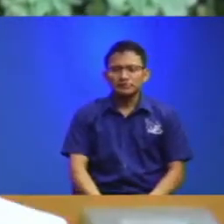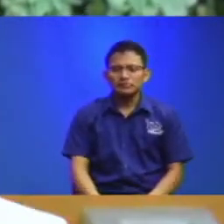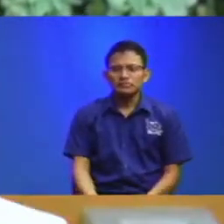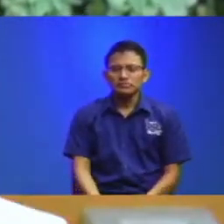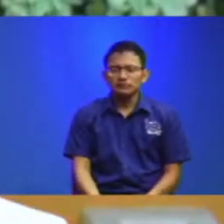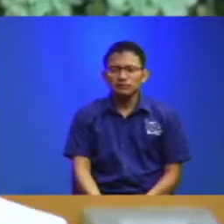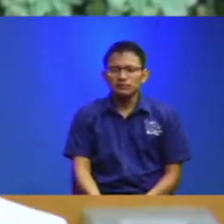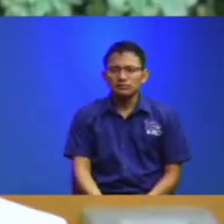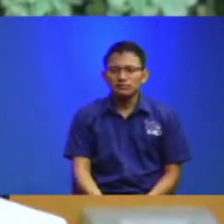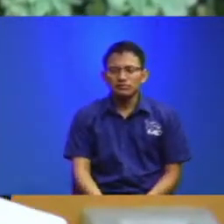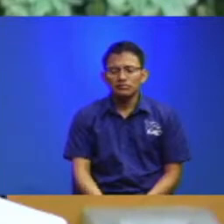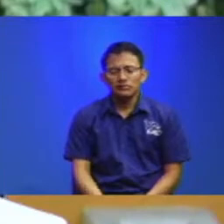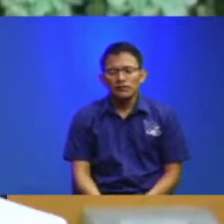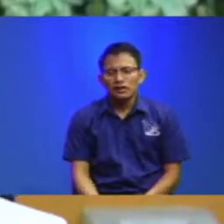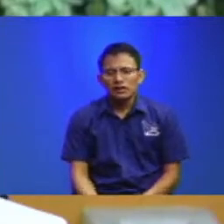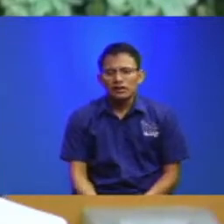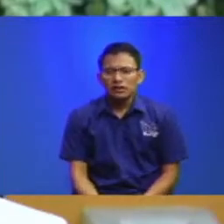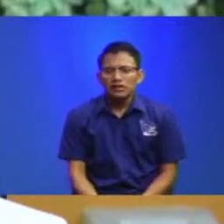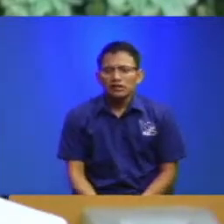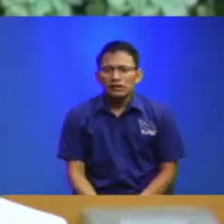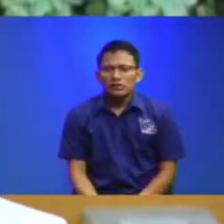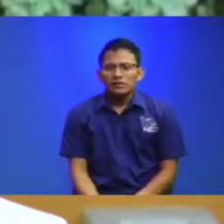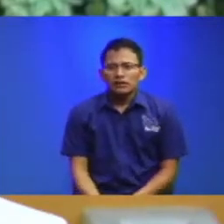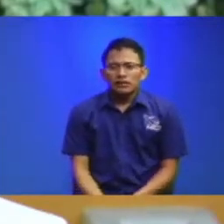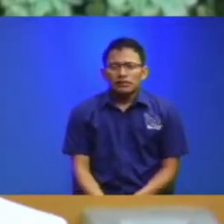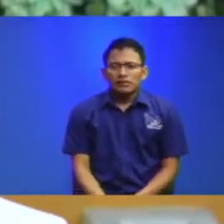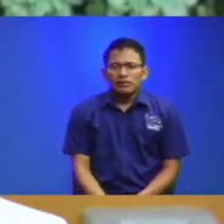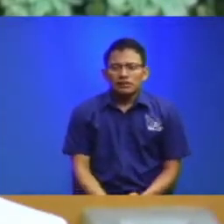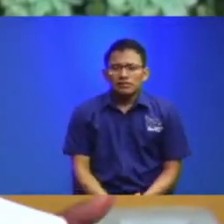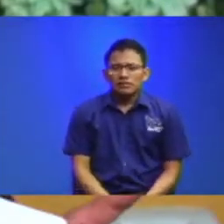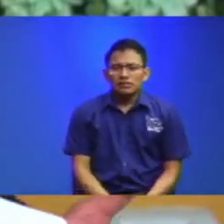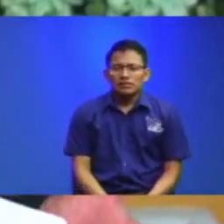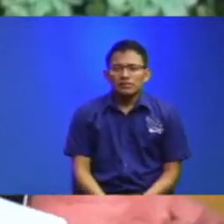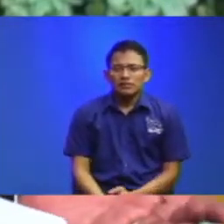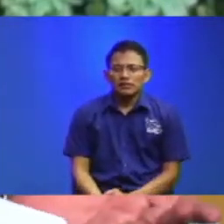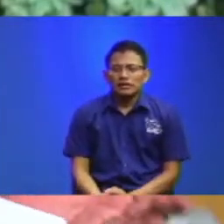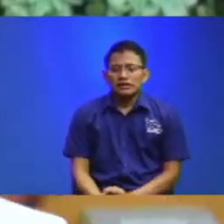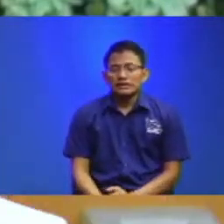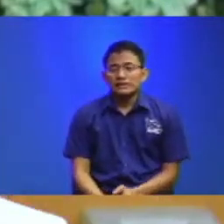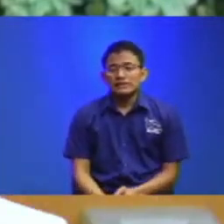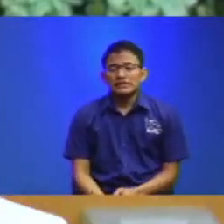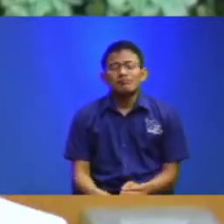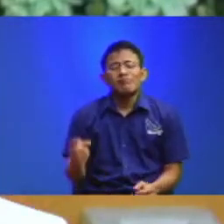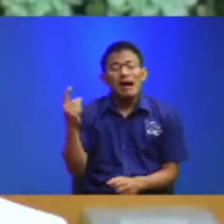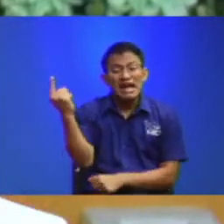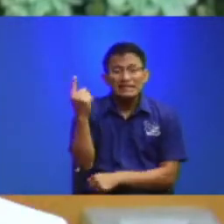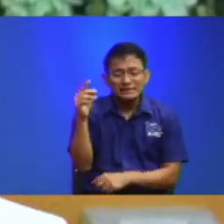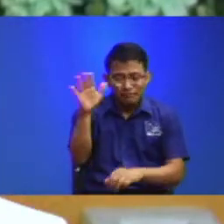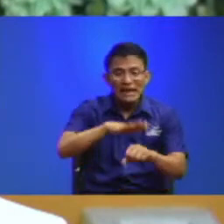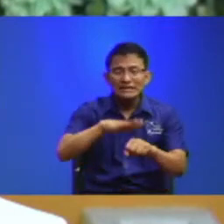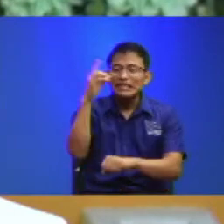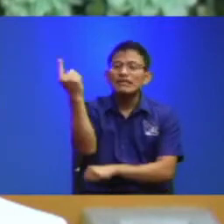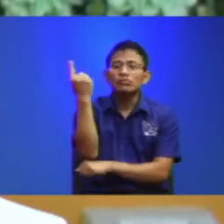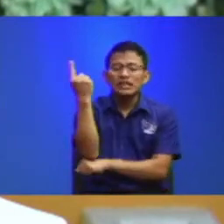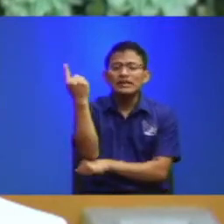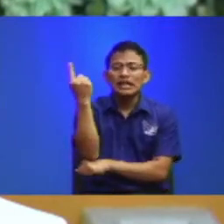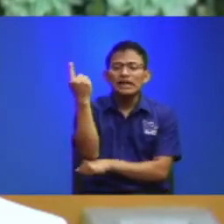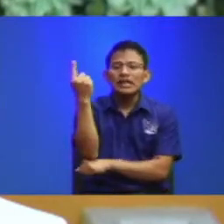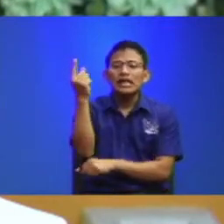a una zapatería cuyos todos empleados son cristianos. No, no, eso no es lo que